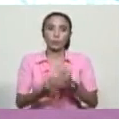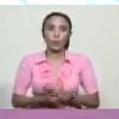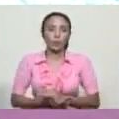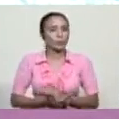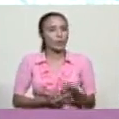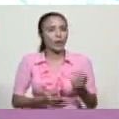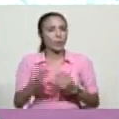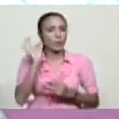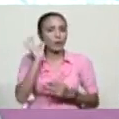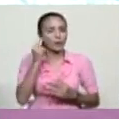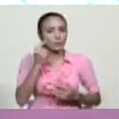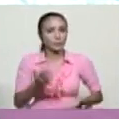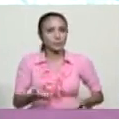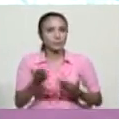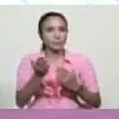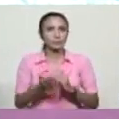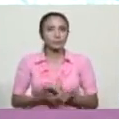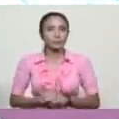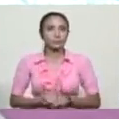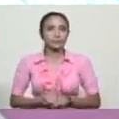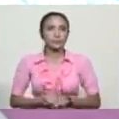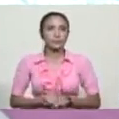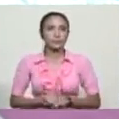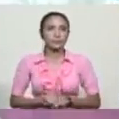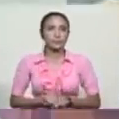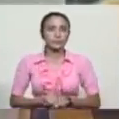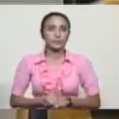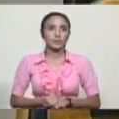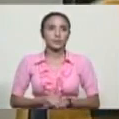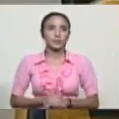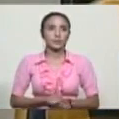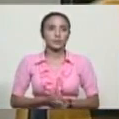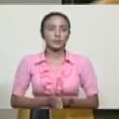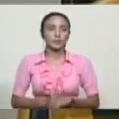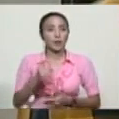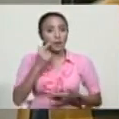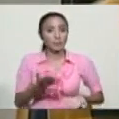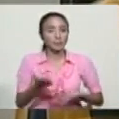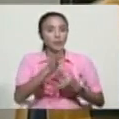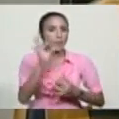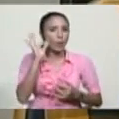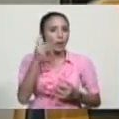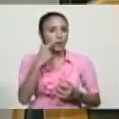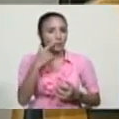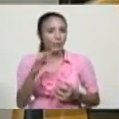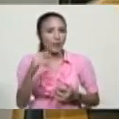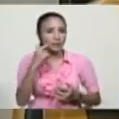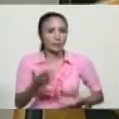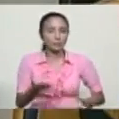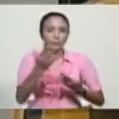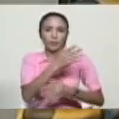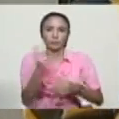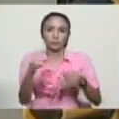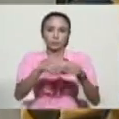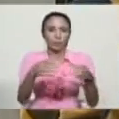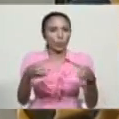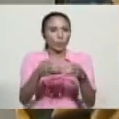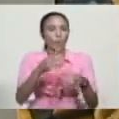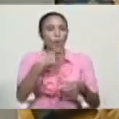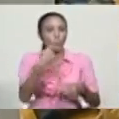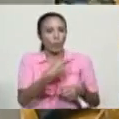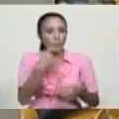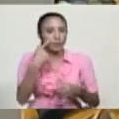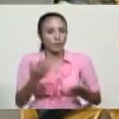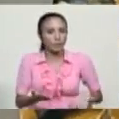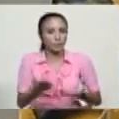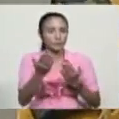Ouria Butelia. Ella es militante política francesa. Milita en el Partido de los Indígenas